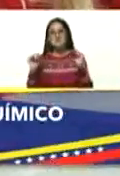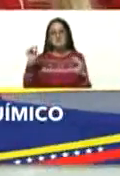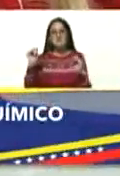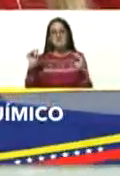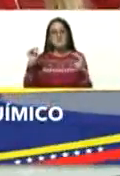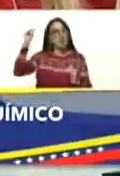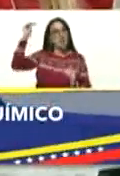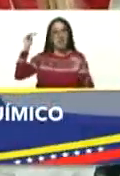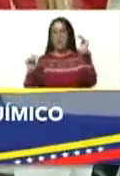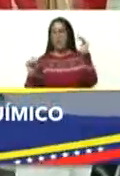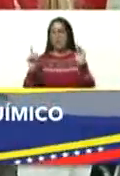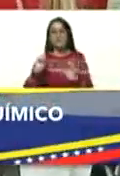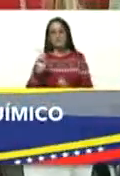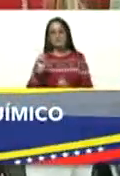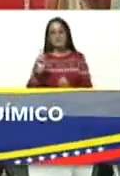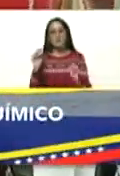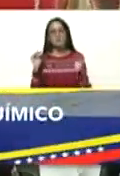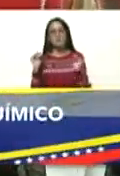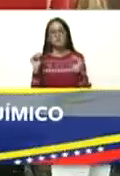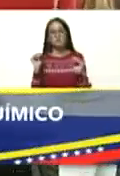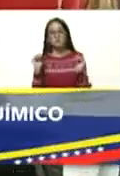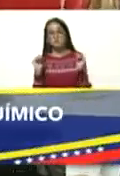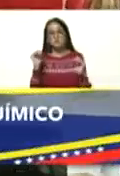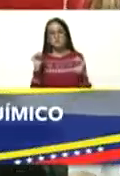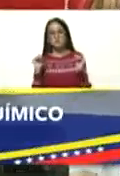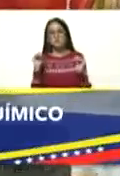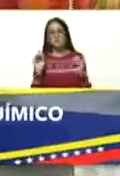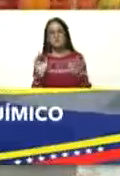equilibrado. Y debemos avanzar